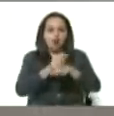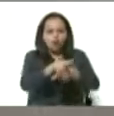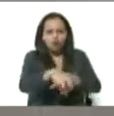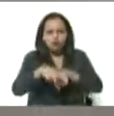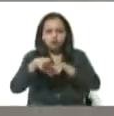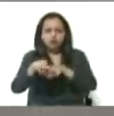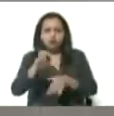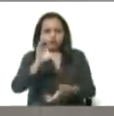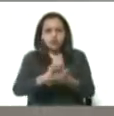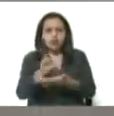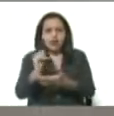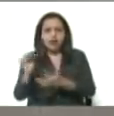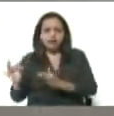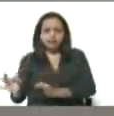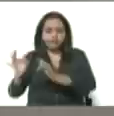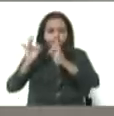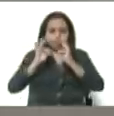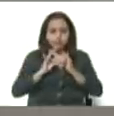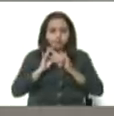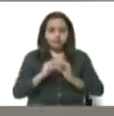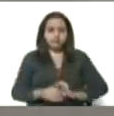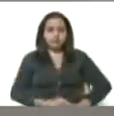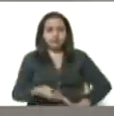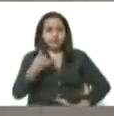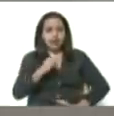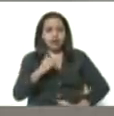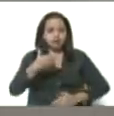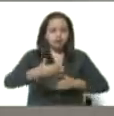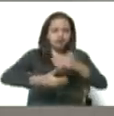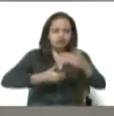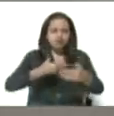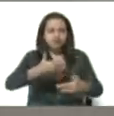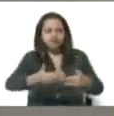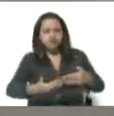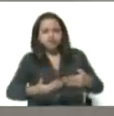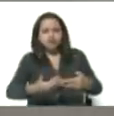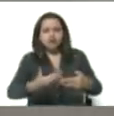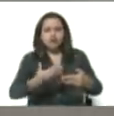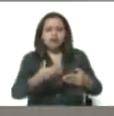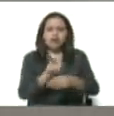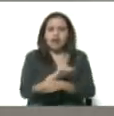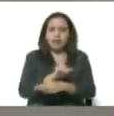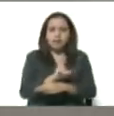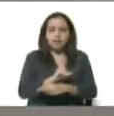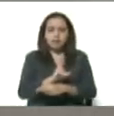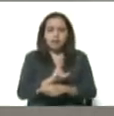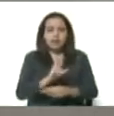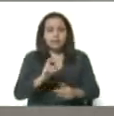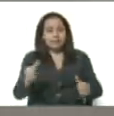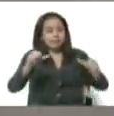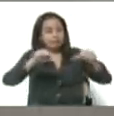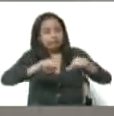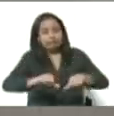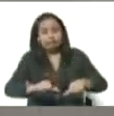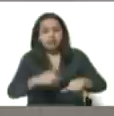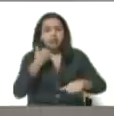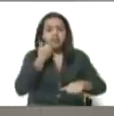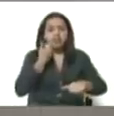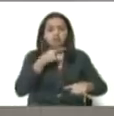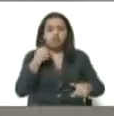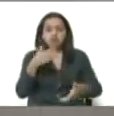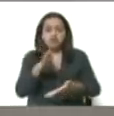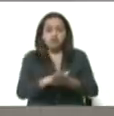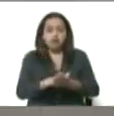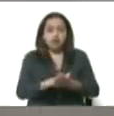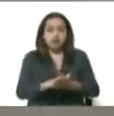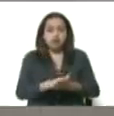se contagió y tuvo una evolución muy rápida y grave de la enfermedad y falleció por